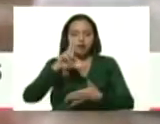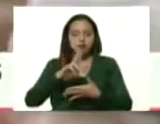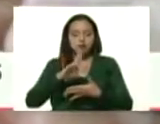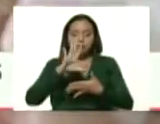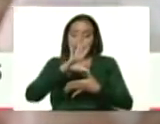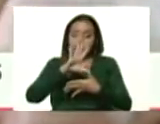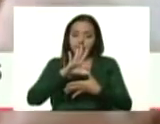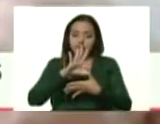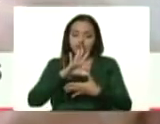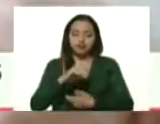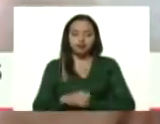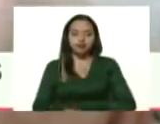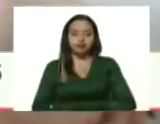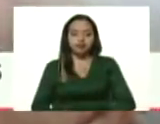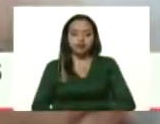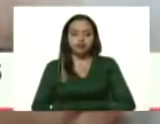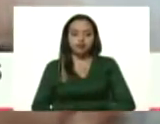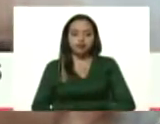Meridional,